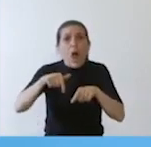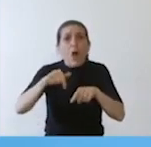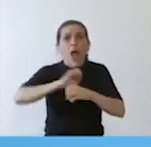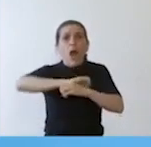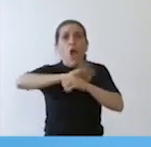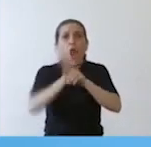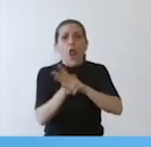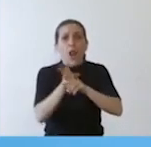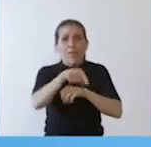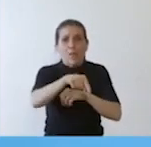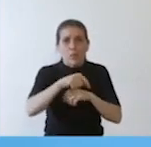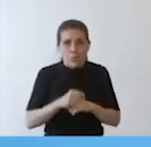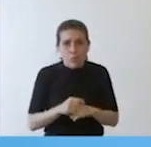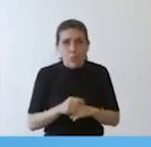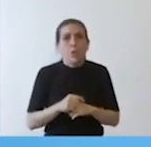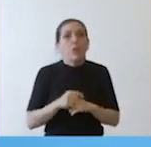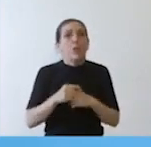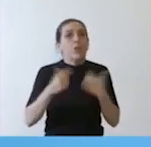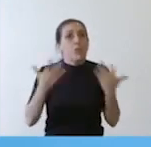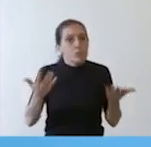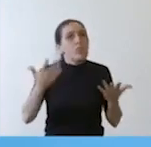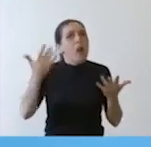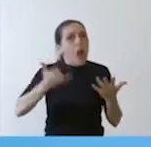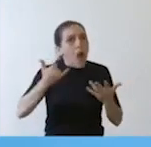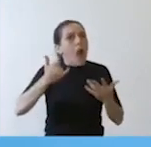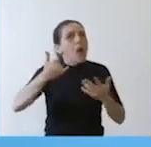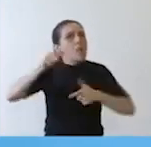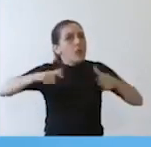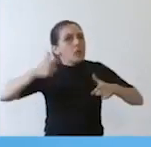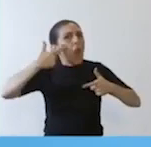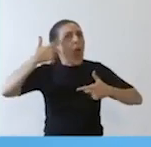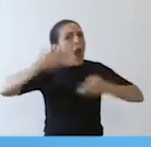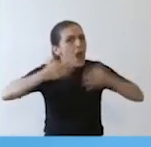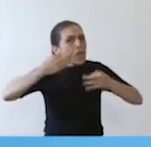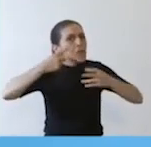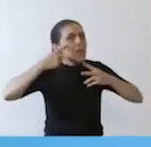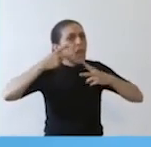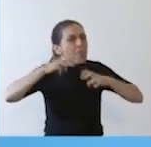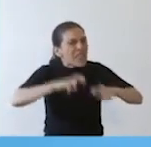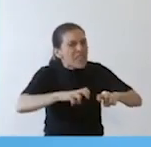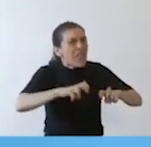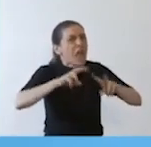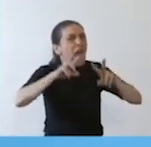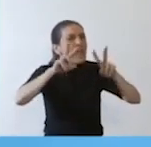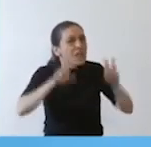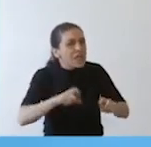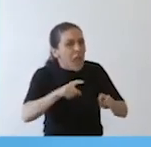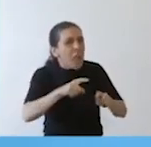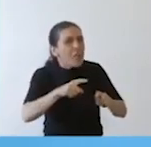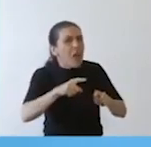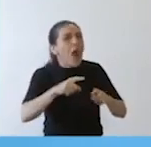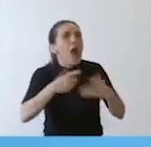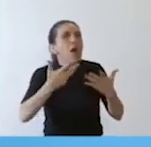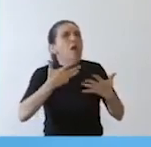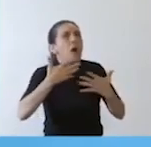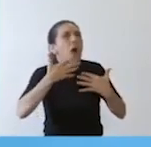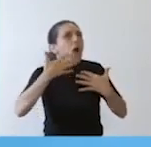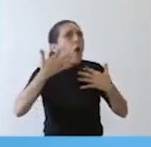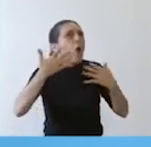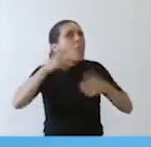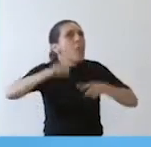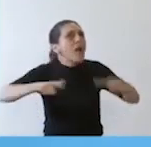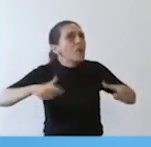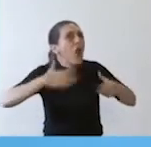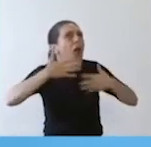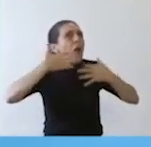coronavirus. Es decir, al margen de que se están estudiando medidas como para reforzar la necesidad de que se cumpla con los criterios que